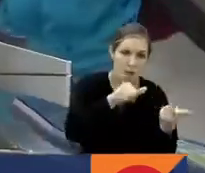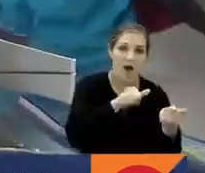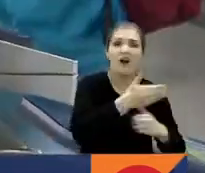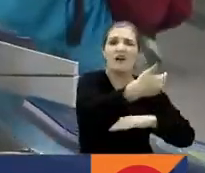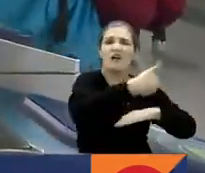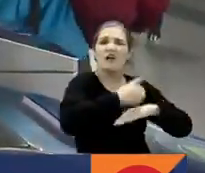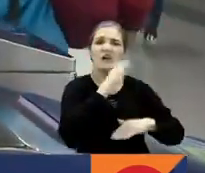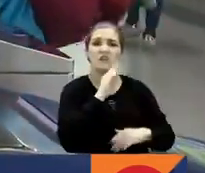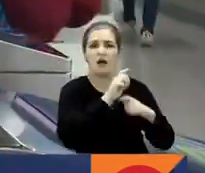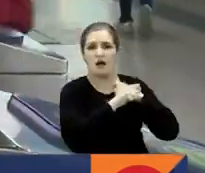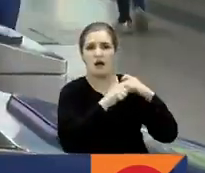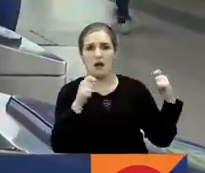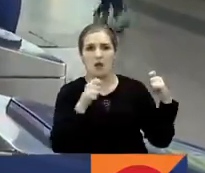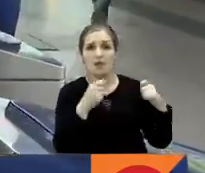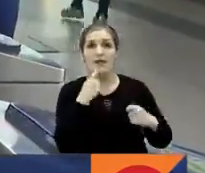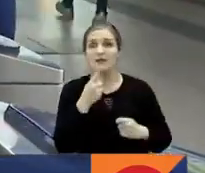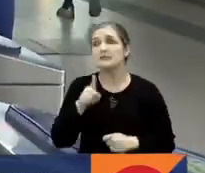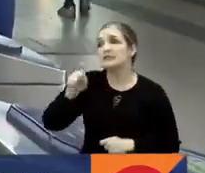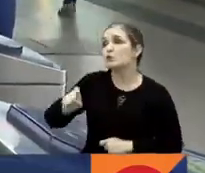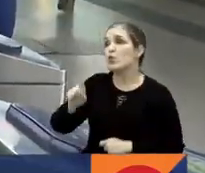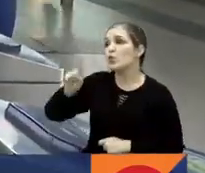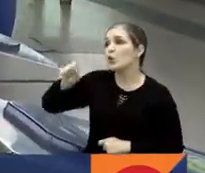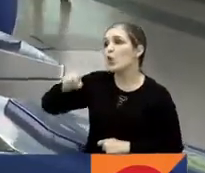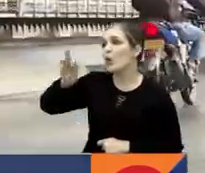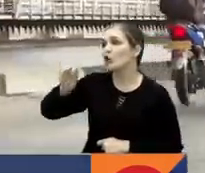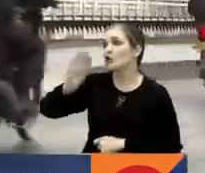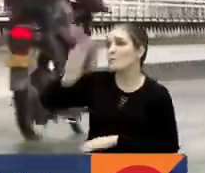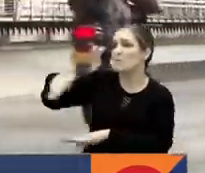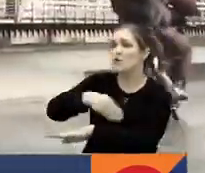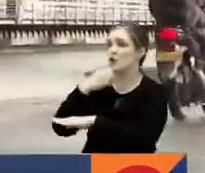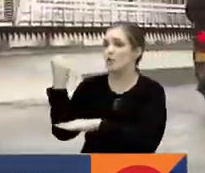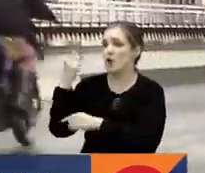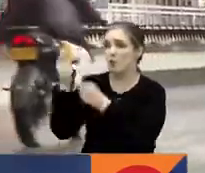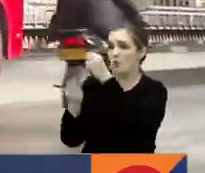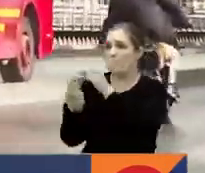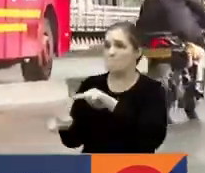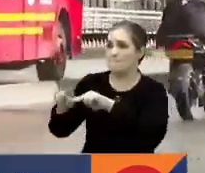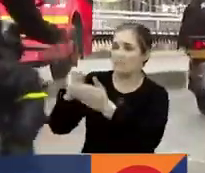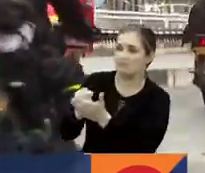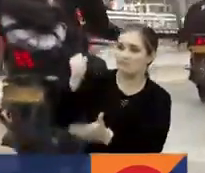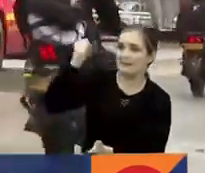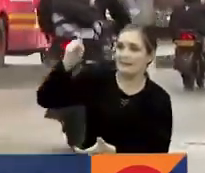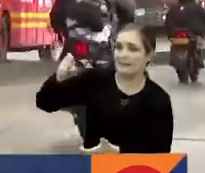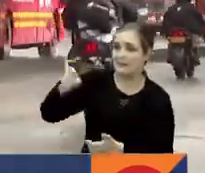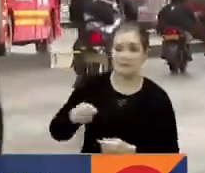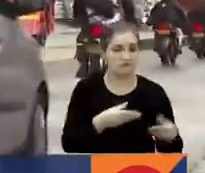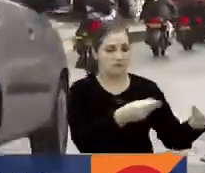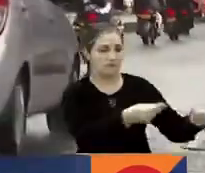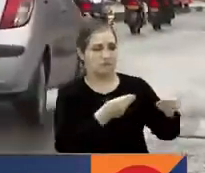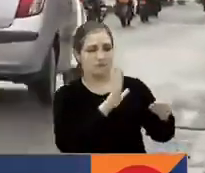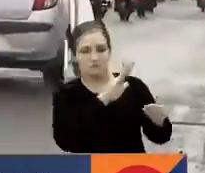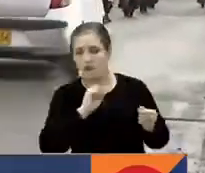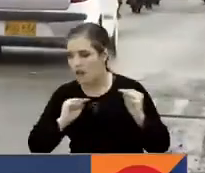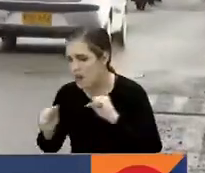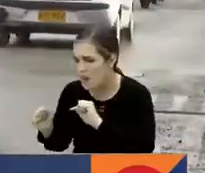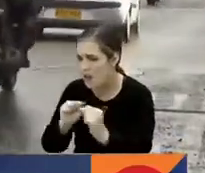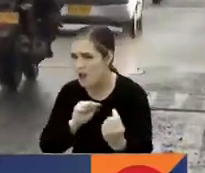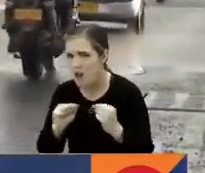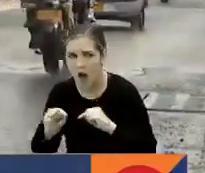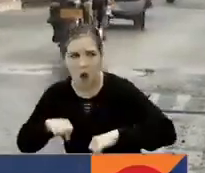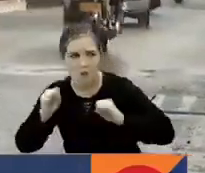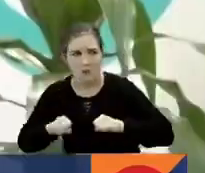la aprobación de 1,8 billones de pesos adicionales de presupuesto. La discusión se ha centrado en la petición de la alcaldesa para